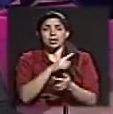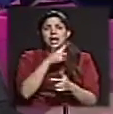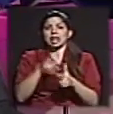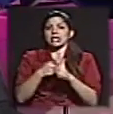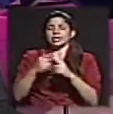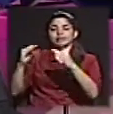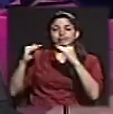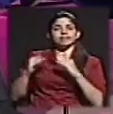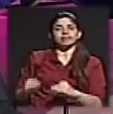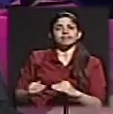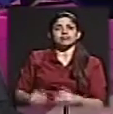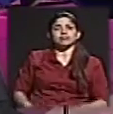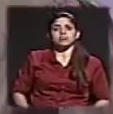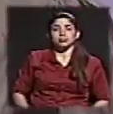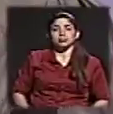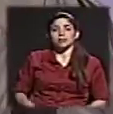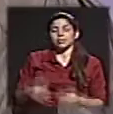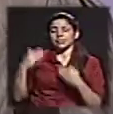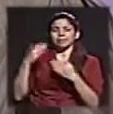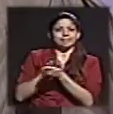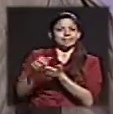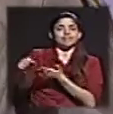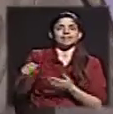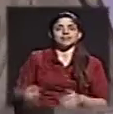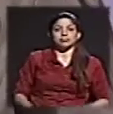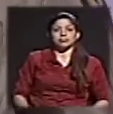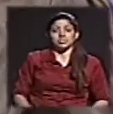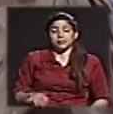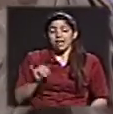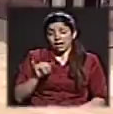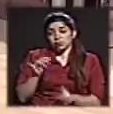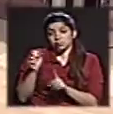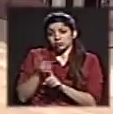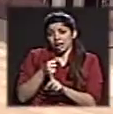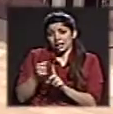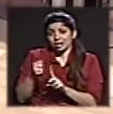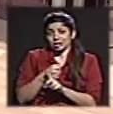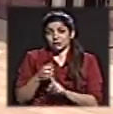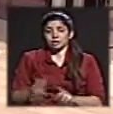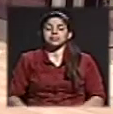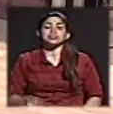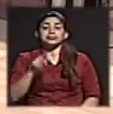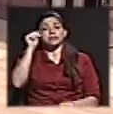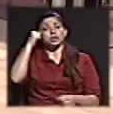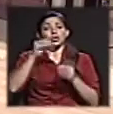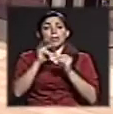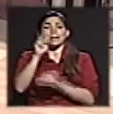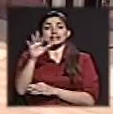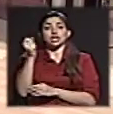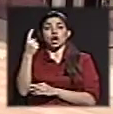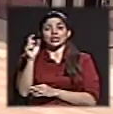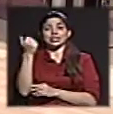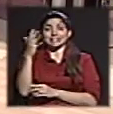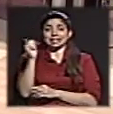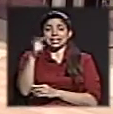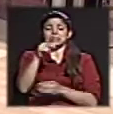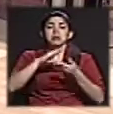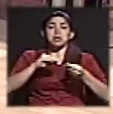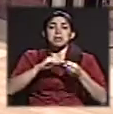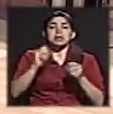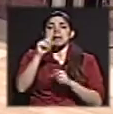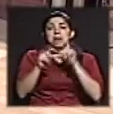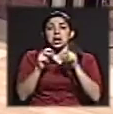el piso y te eliminan. Esa es agresión. 25 11 15 15 para sus preguntas y comentarios breves